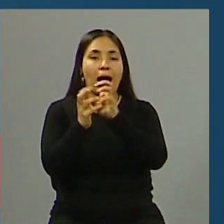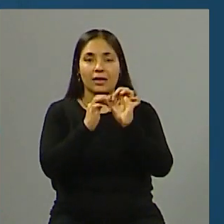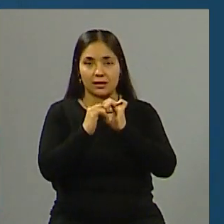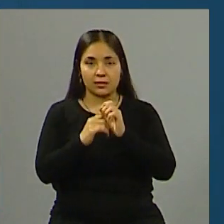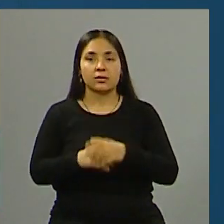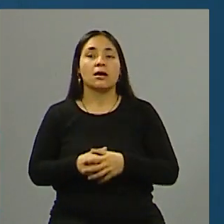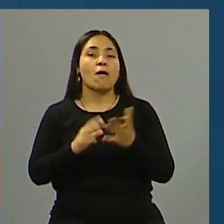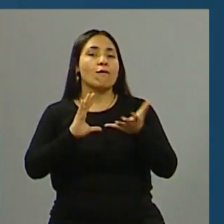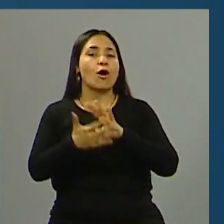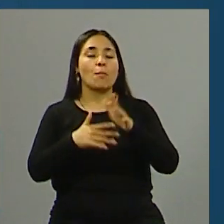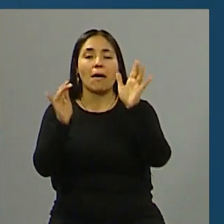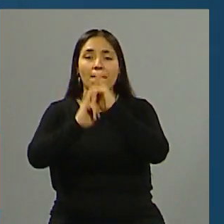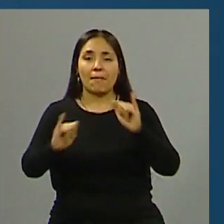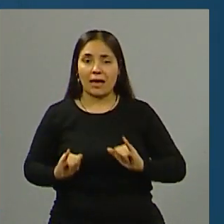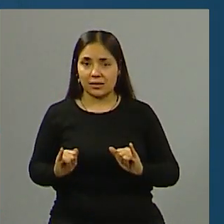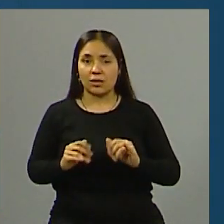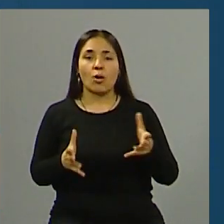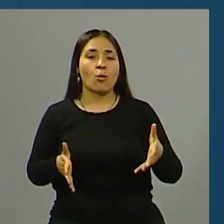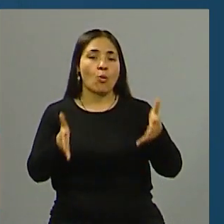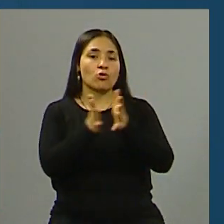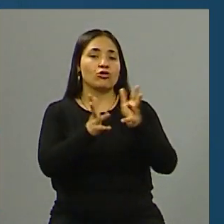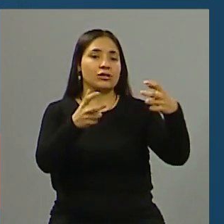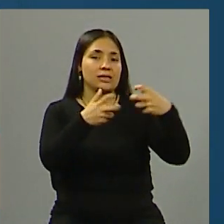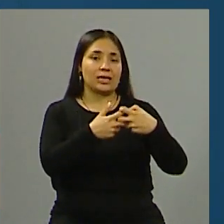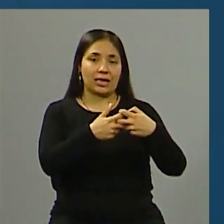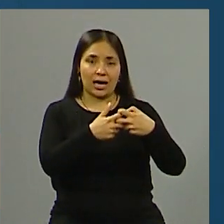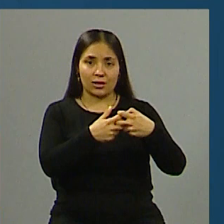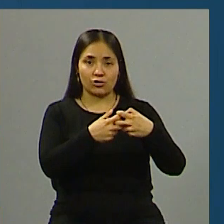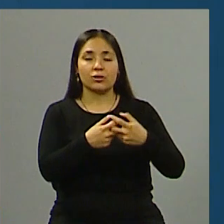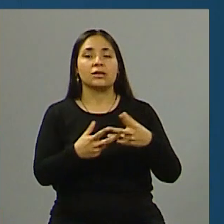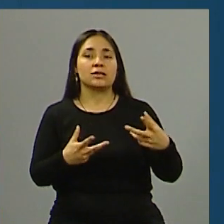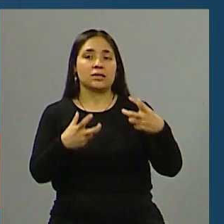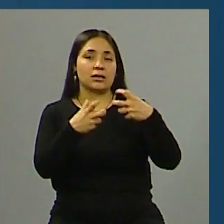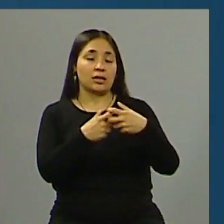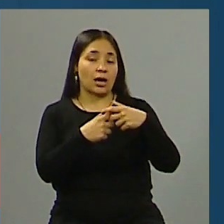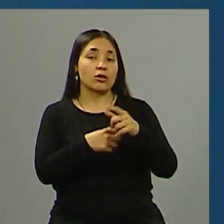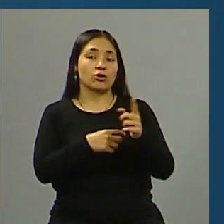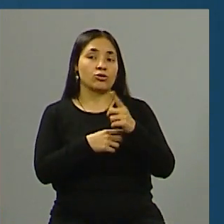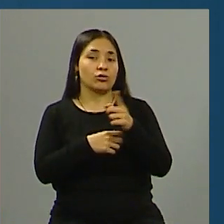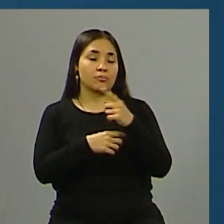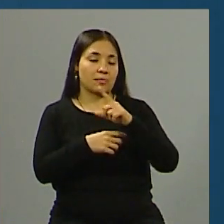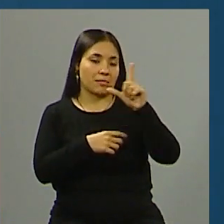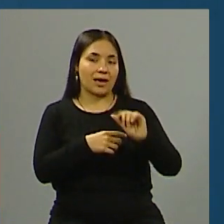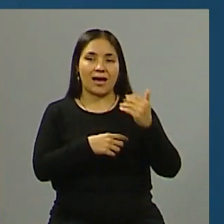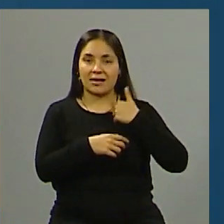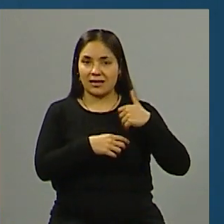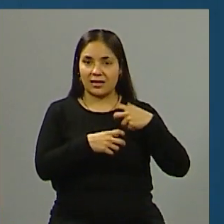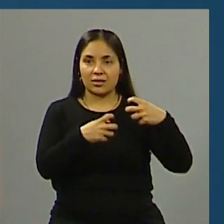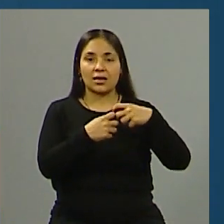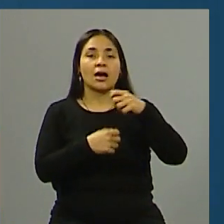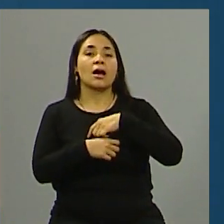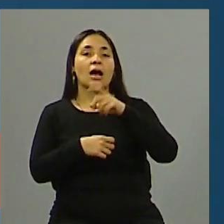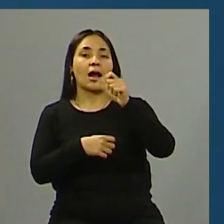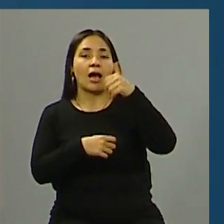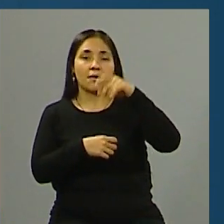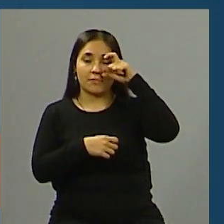digamos armónicamente con el gremio, en este caso el gremio más numeroso que tenemos en Argentina, del cual CAME es integrante